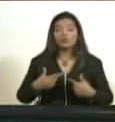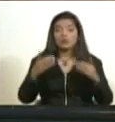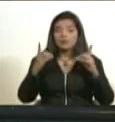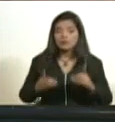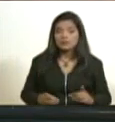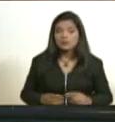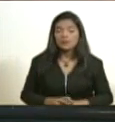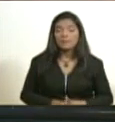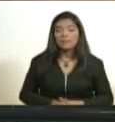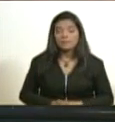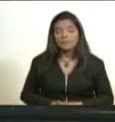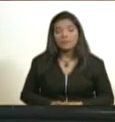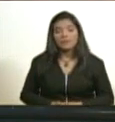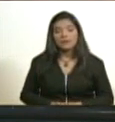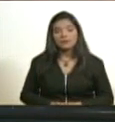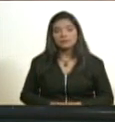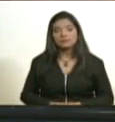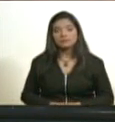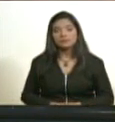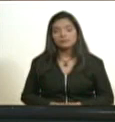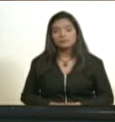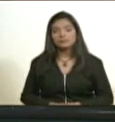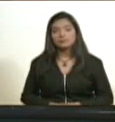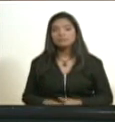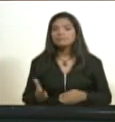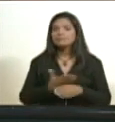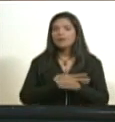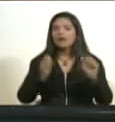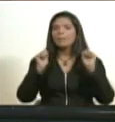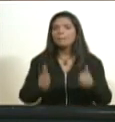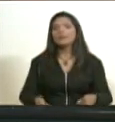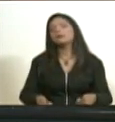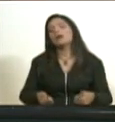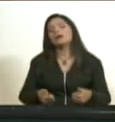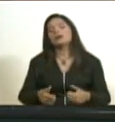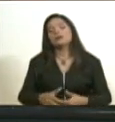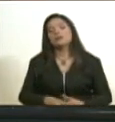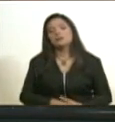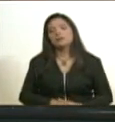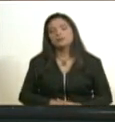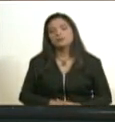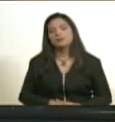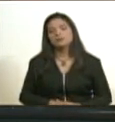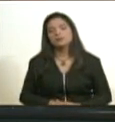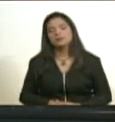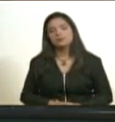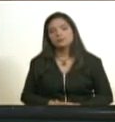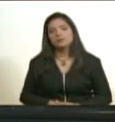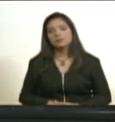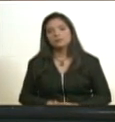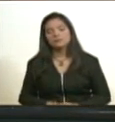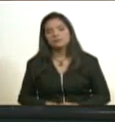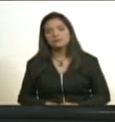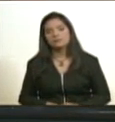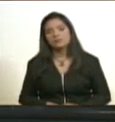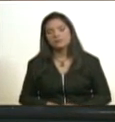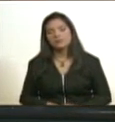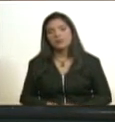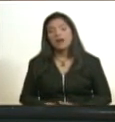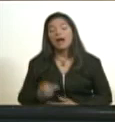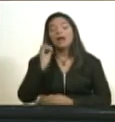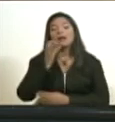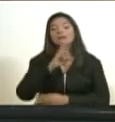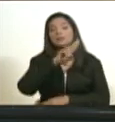que antes de que iniciara su carrera meteórica a la Asamblea